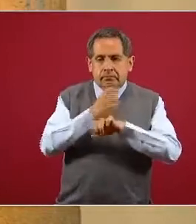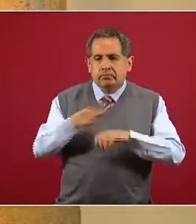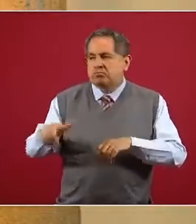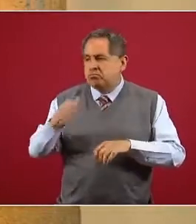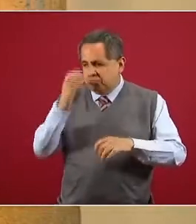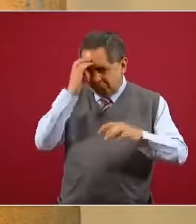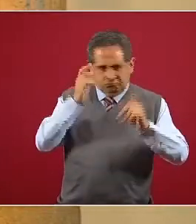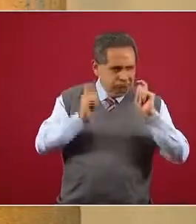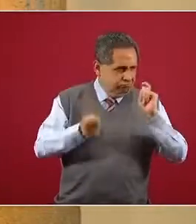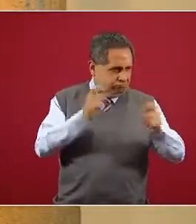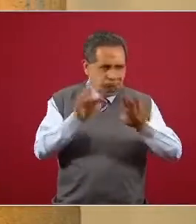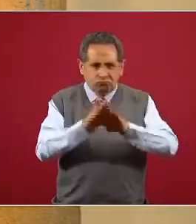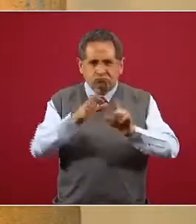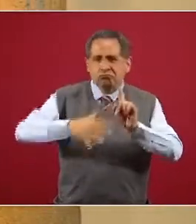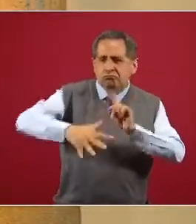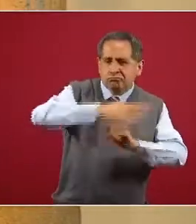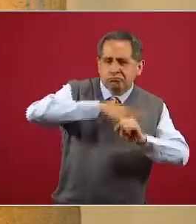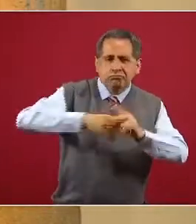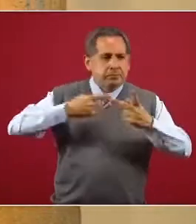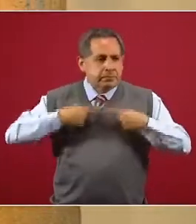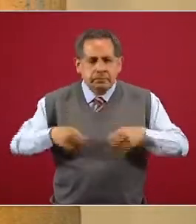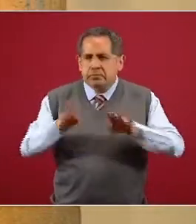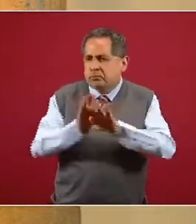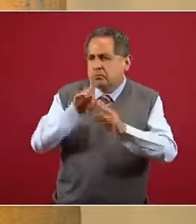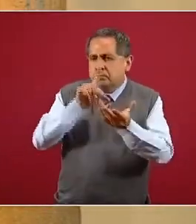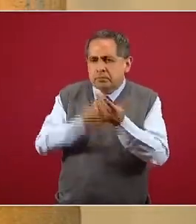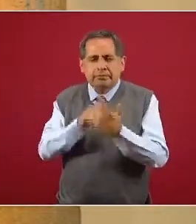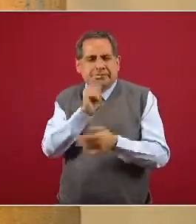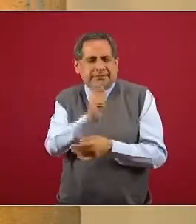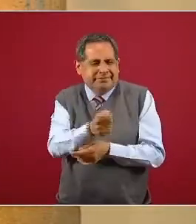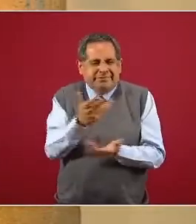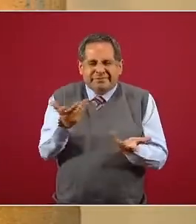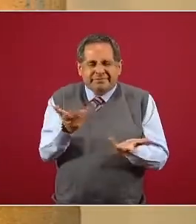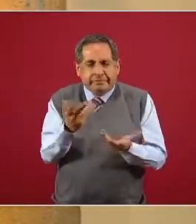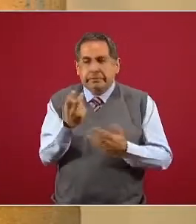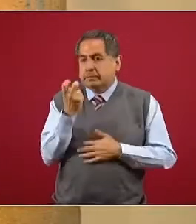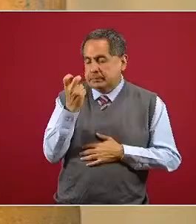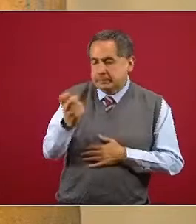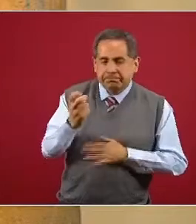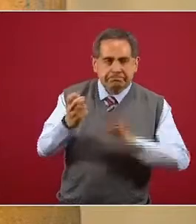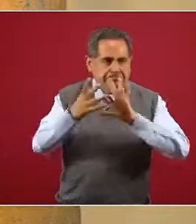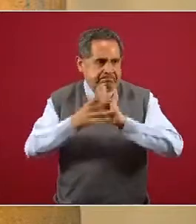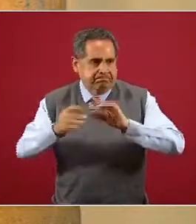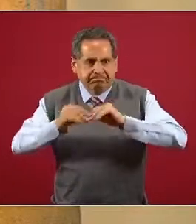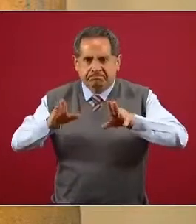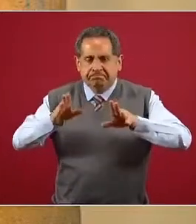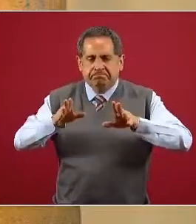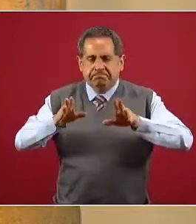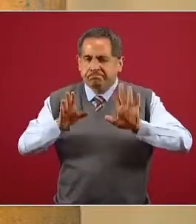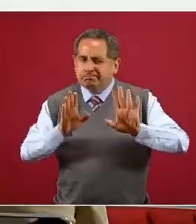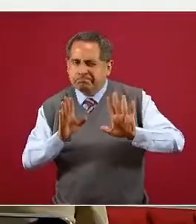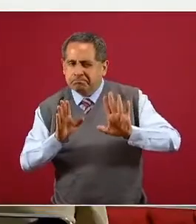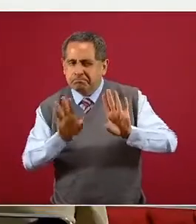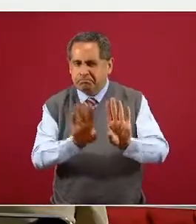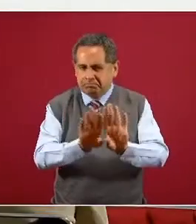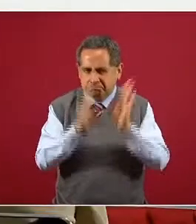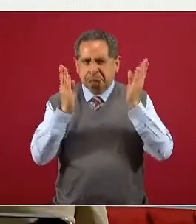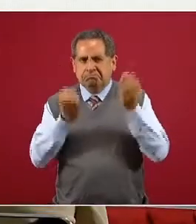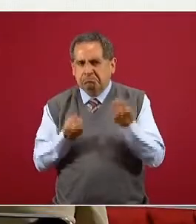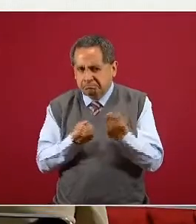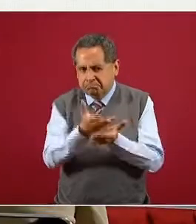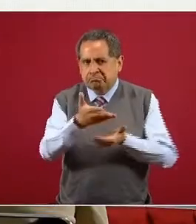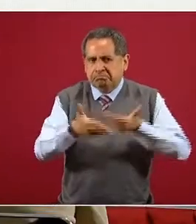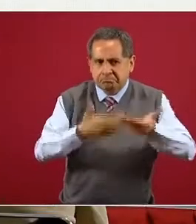conocen la dinámica poblacional y la forma en la que pueden ir abriendo y cerrando